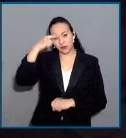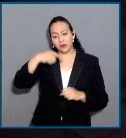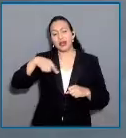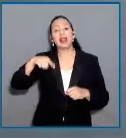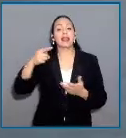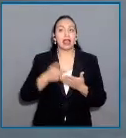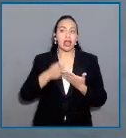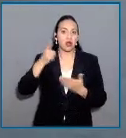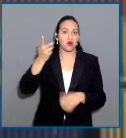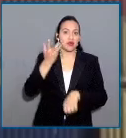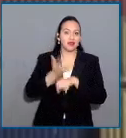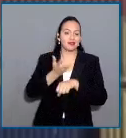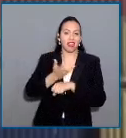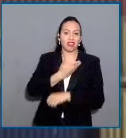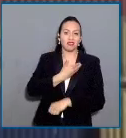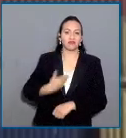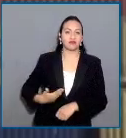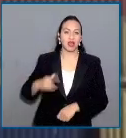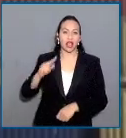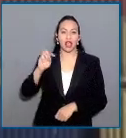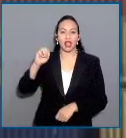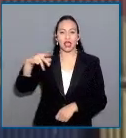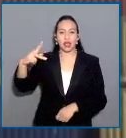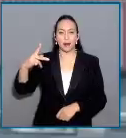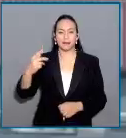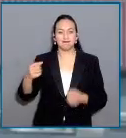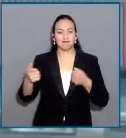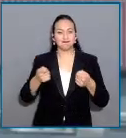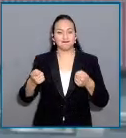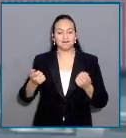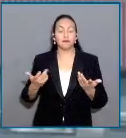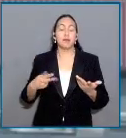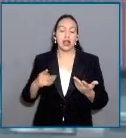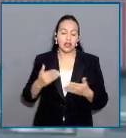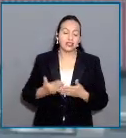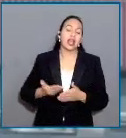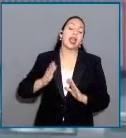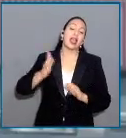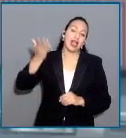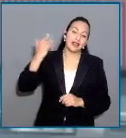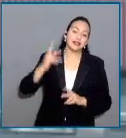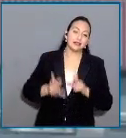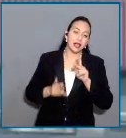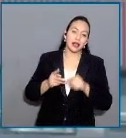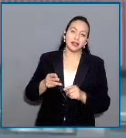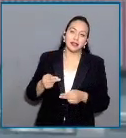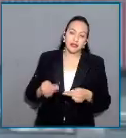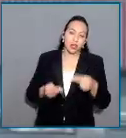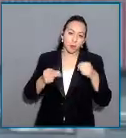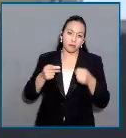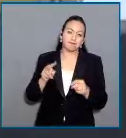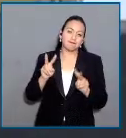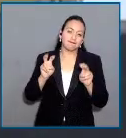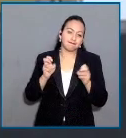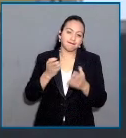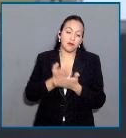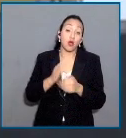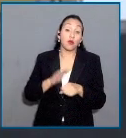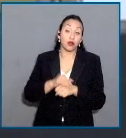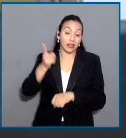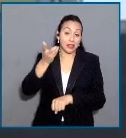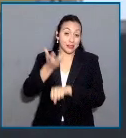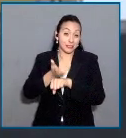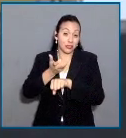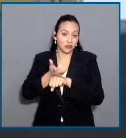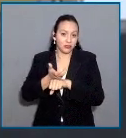Unidos, mas ya se tiene la experiencia de cómo negociar en términos económicos, pues nuestro vecino del norte no puede cerrar las